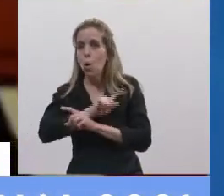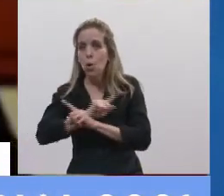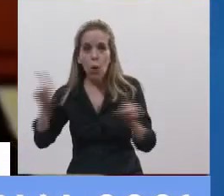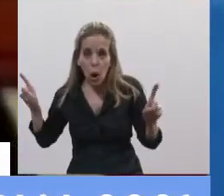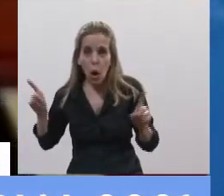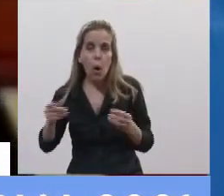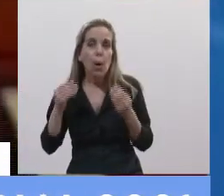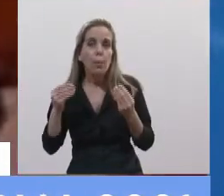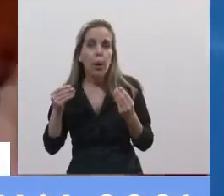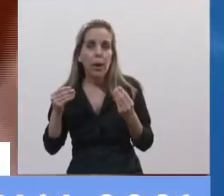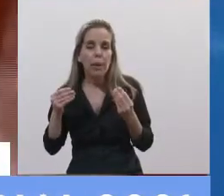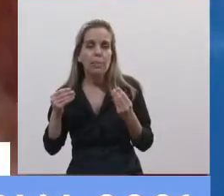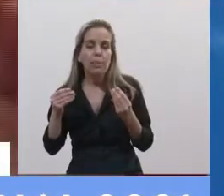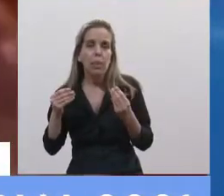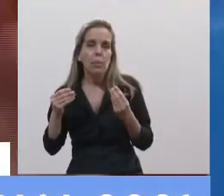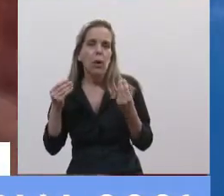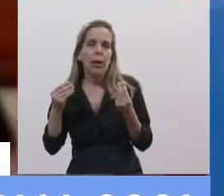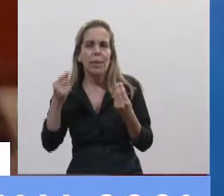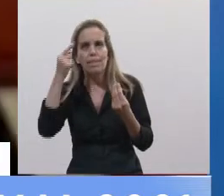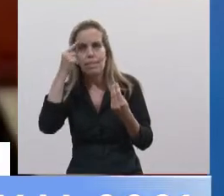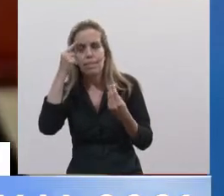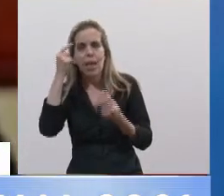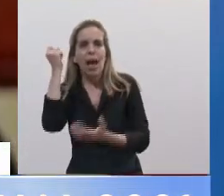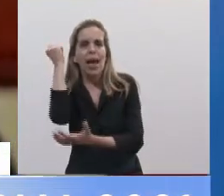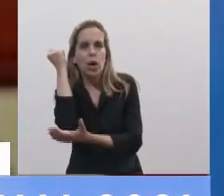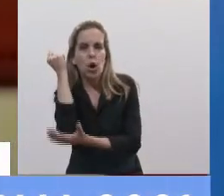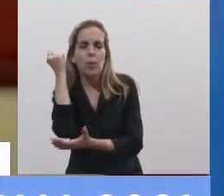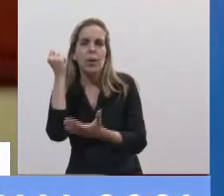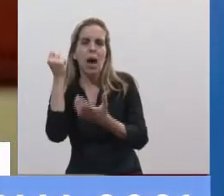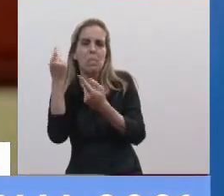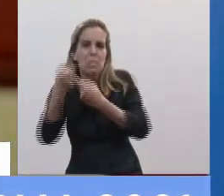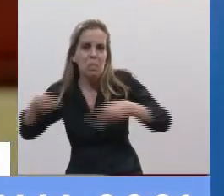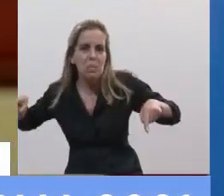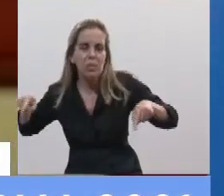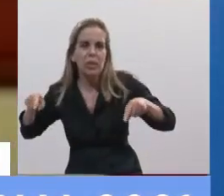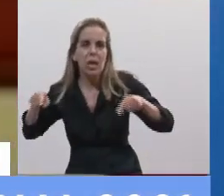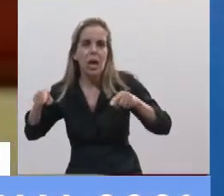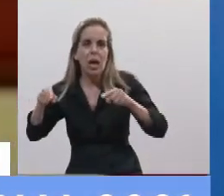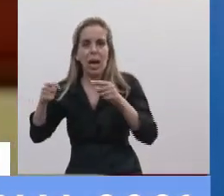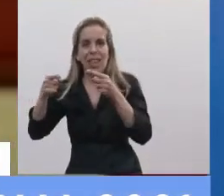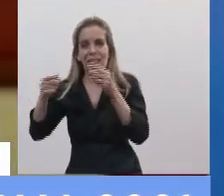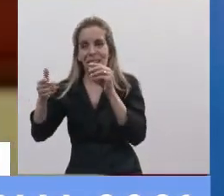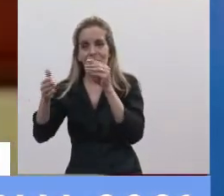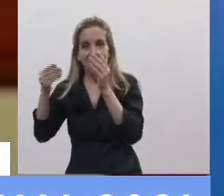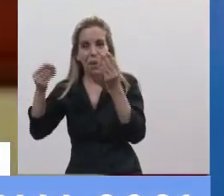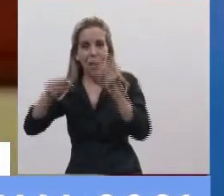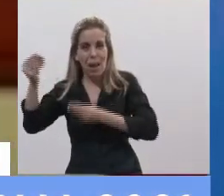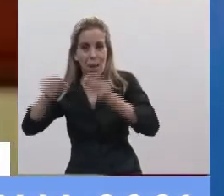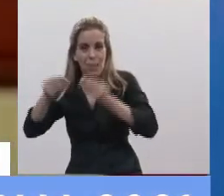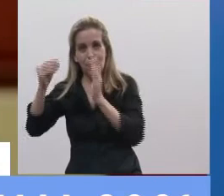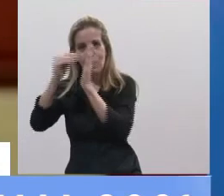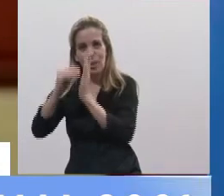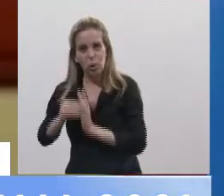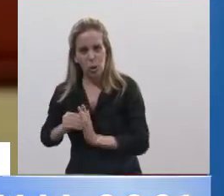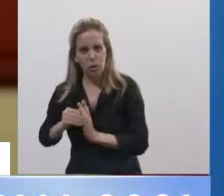porque la realidad económica y las ideas que allí estaban no eran reales. Sobre todo hacía